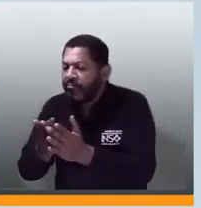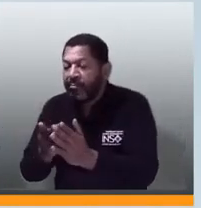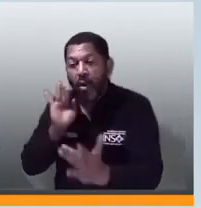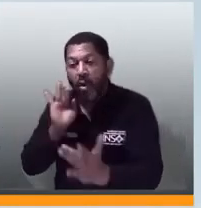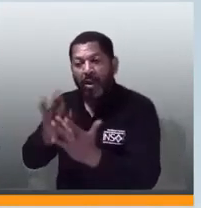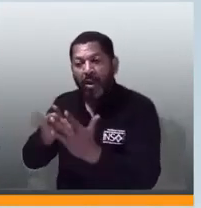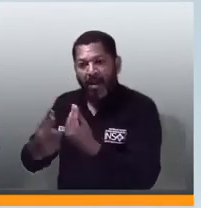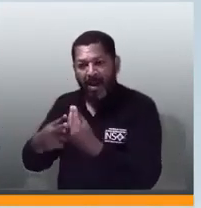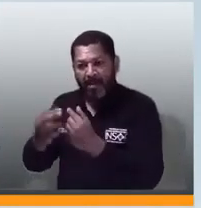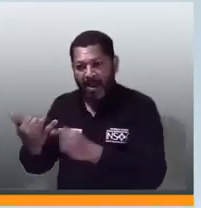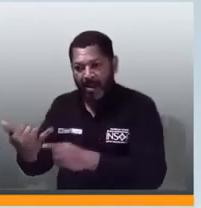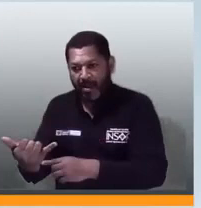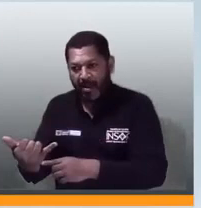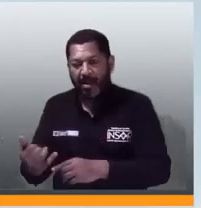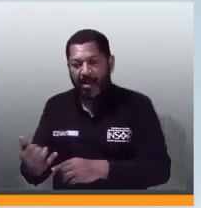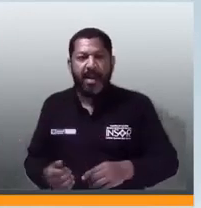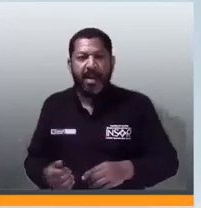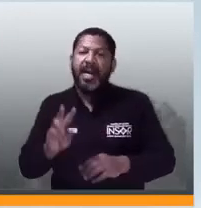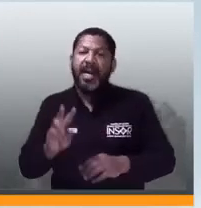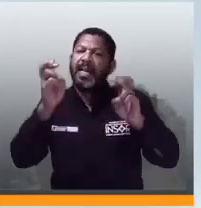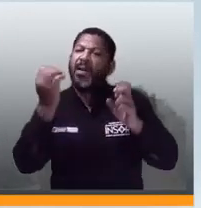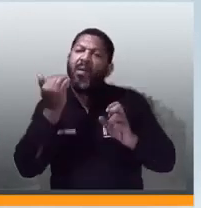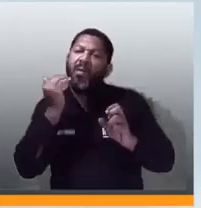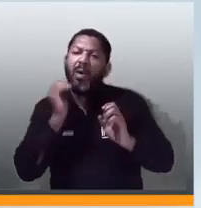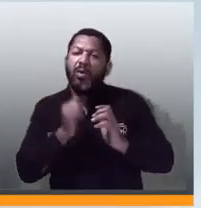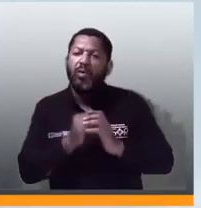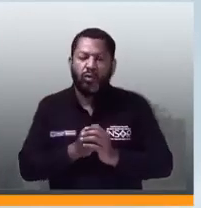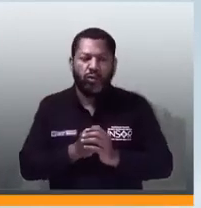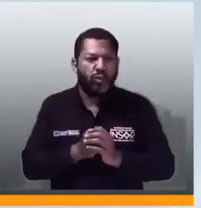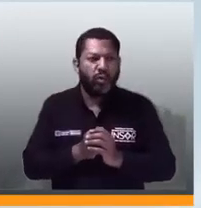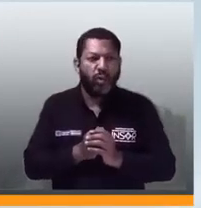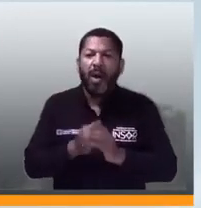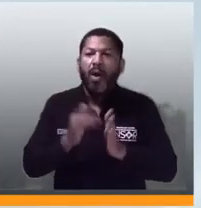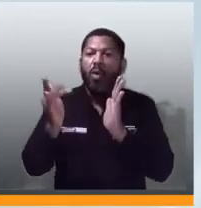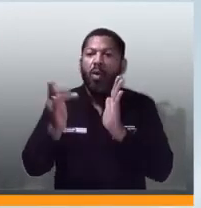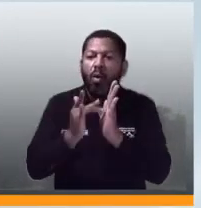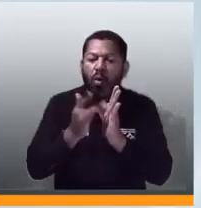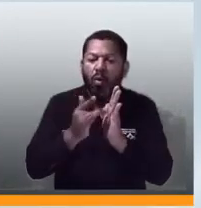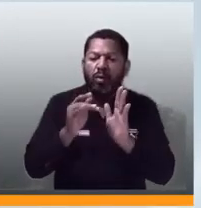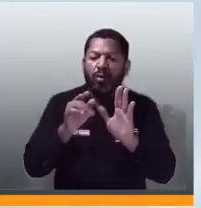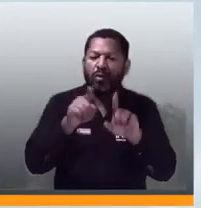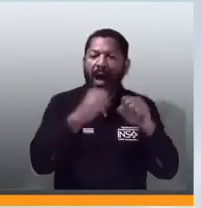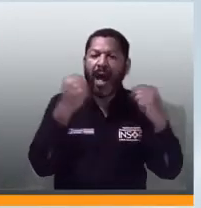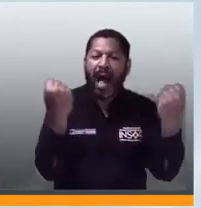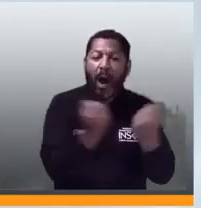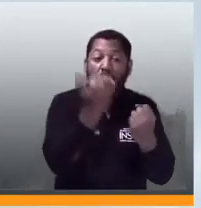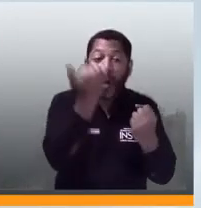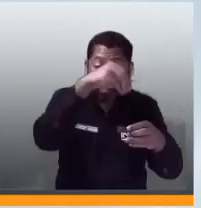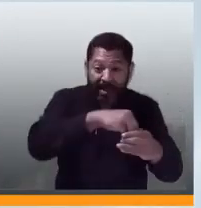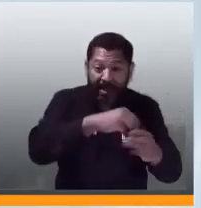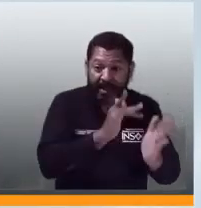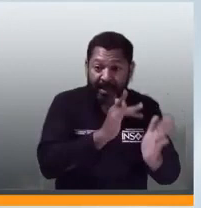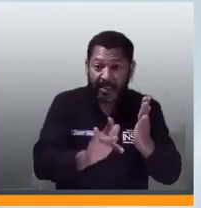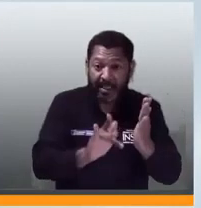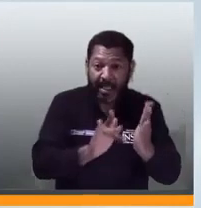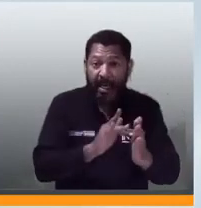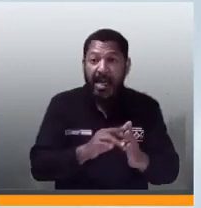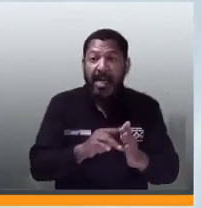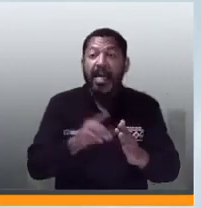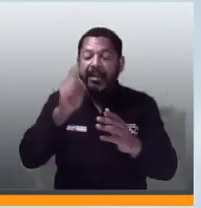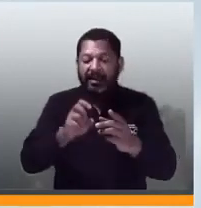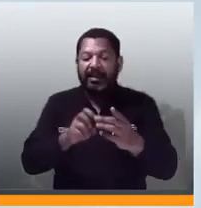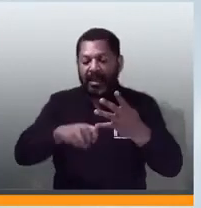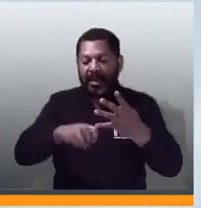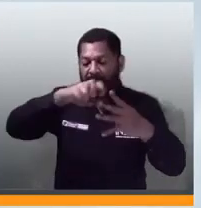específicas, temas como por ejemplo uso de aulas digitales, ya sea Moodle o Classroom, pues vale la pena hacer diferentes